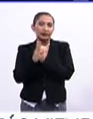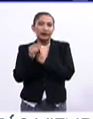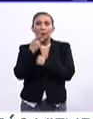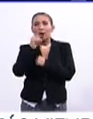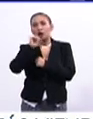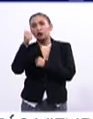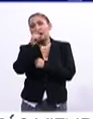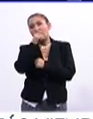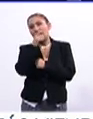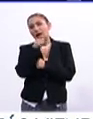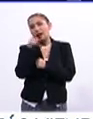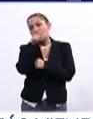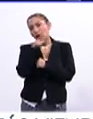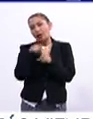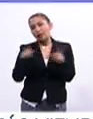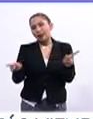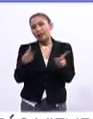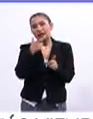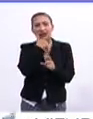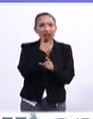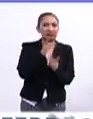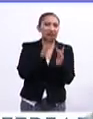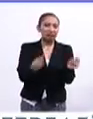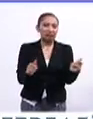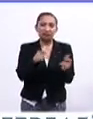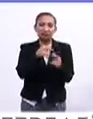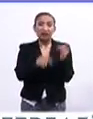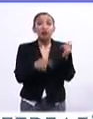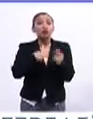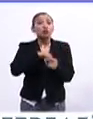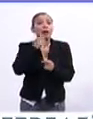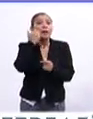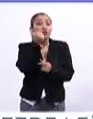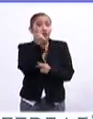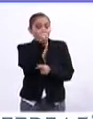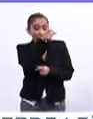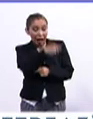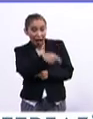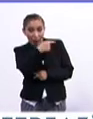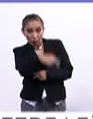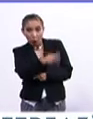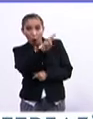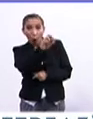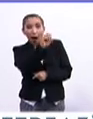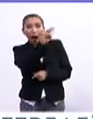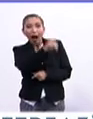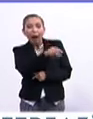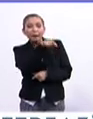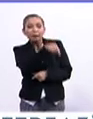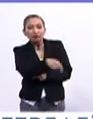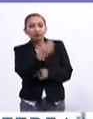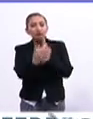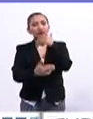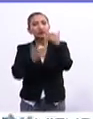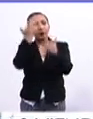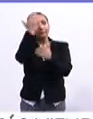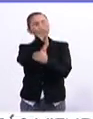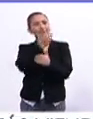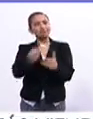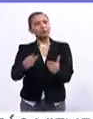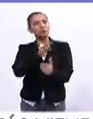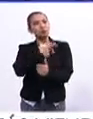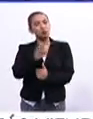hispanohablantes, desarrollan las habilidades y lo que buscamos es que el alumno de la UAM desarrolle habilidades